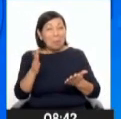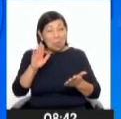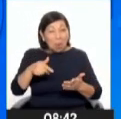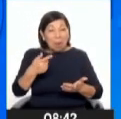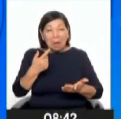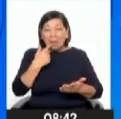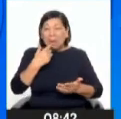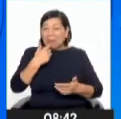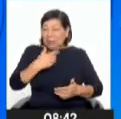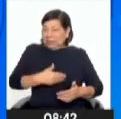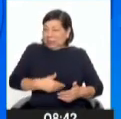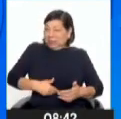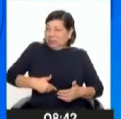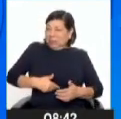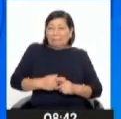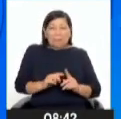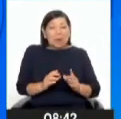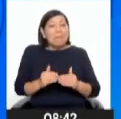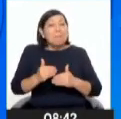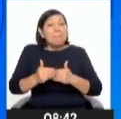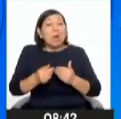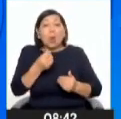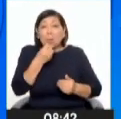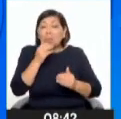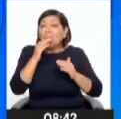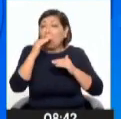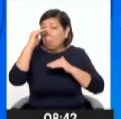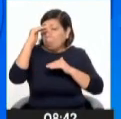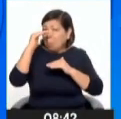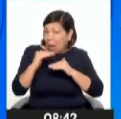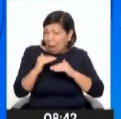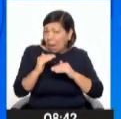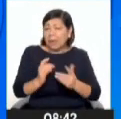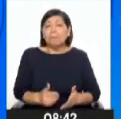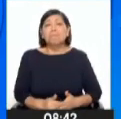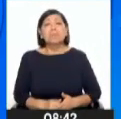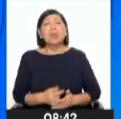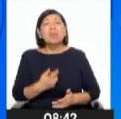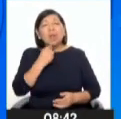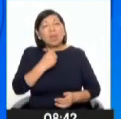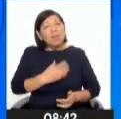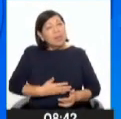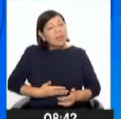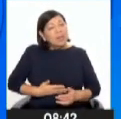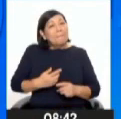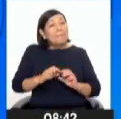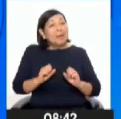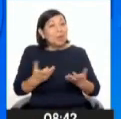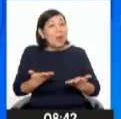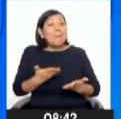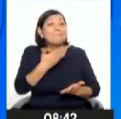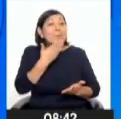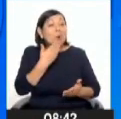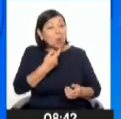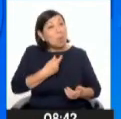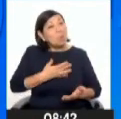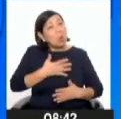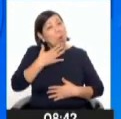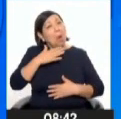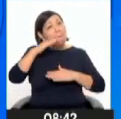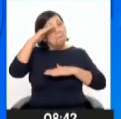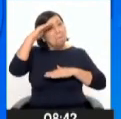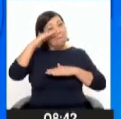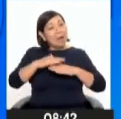dañar la mucosa gástrica, más bien va a acelerar la digestión, el proceso de llenado gástrico y por ende vamos a tener una mejor digestión.